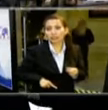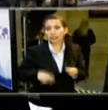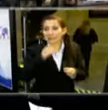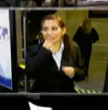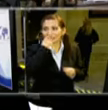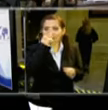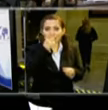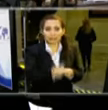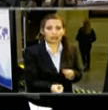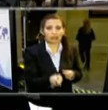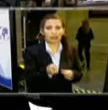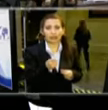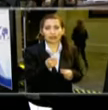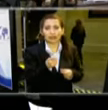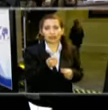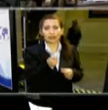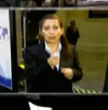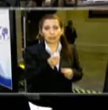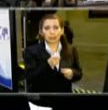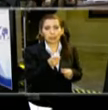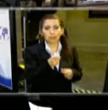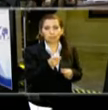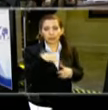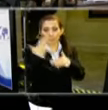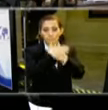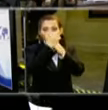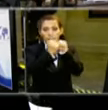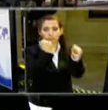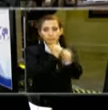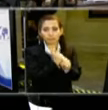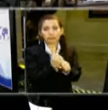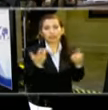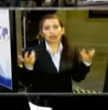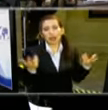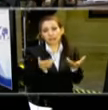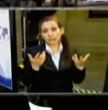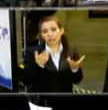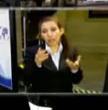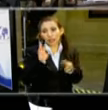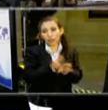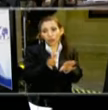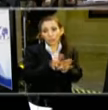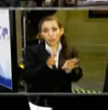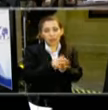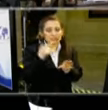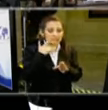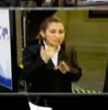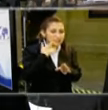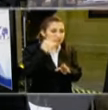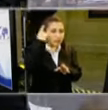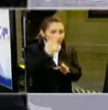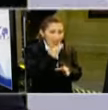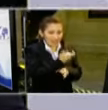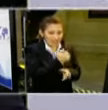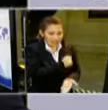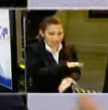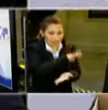lo dejó el canciller Derbez, de que el próximo año se hará un ejercicio y un esfuerzo de presupuesto base